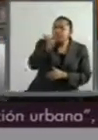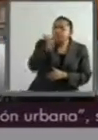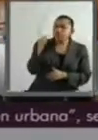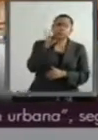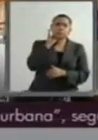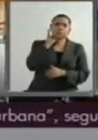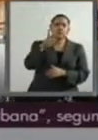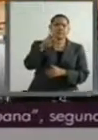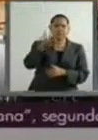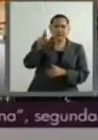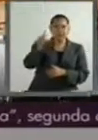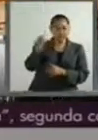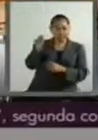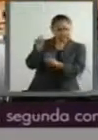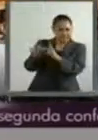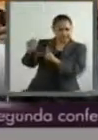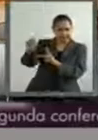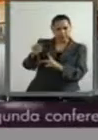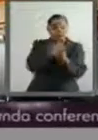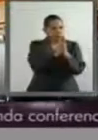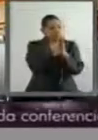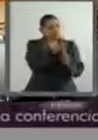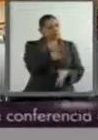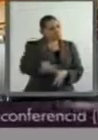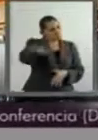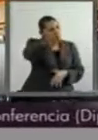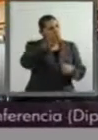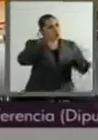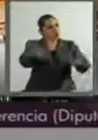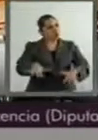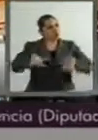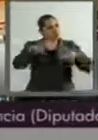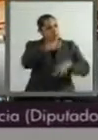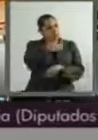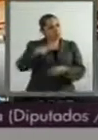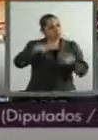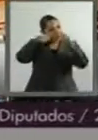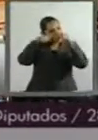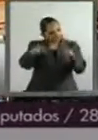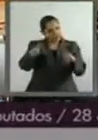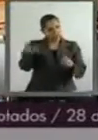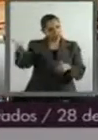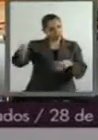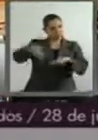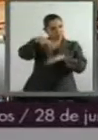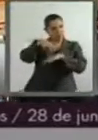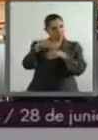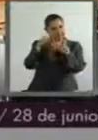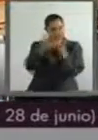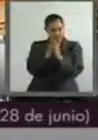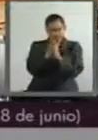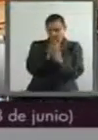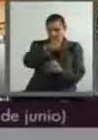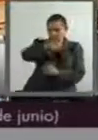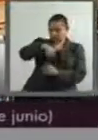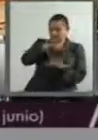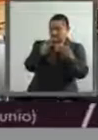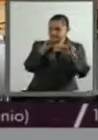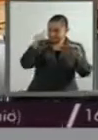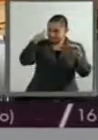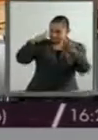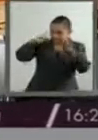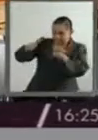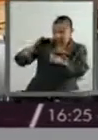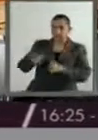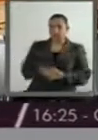Asamblea que por favor pongamos un poquito de atención para poder escuchar al orador. Continúe. Muchas gracias.